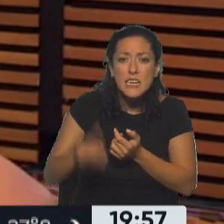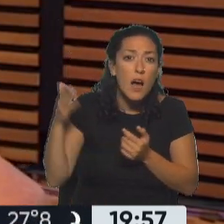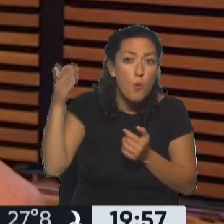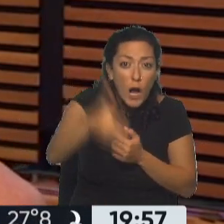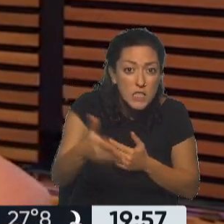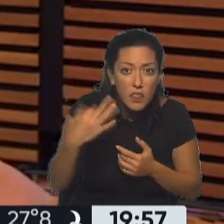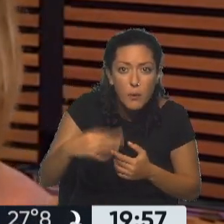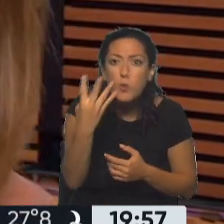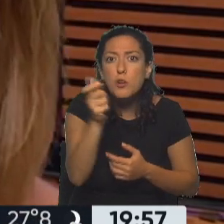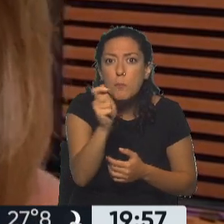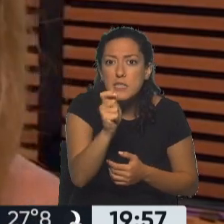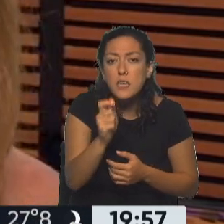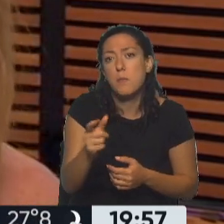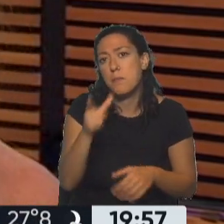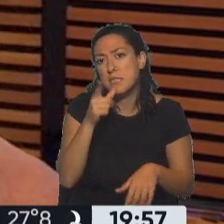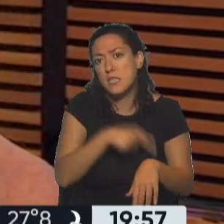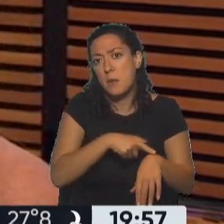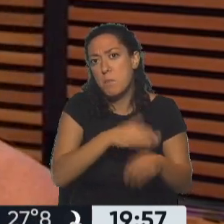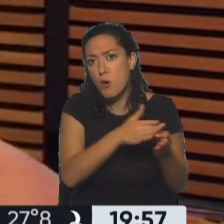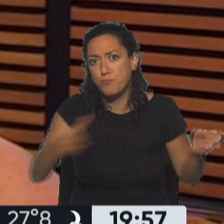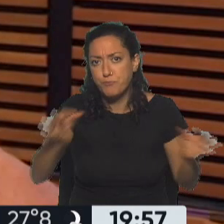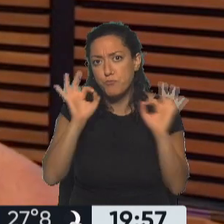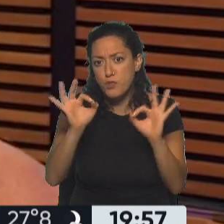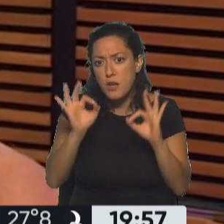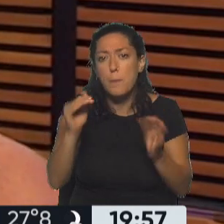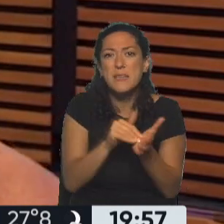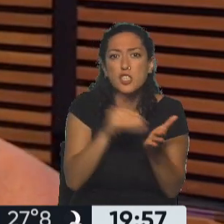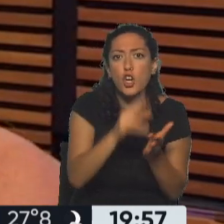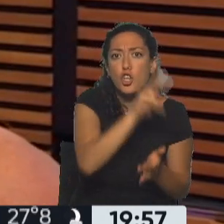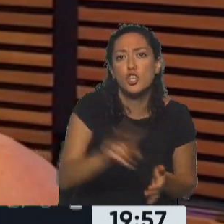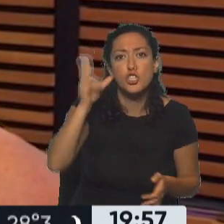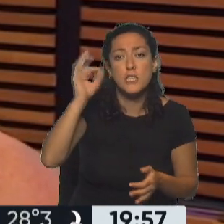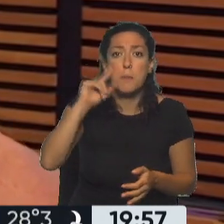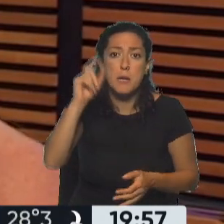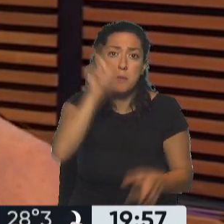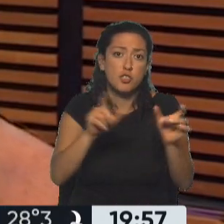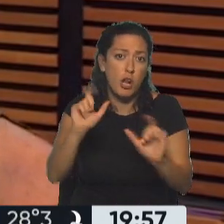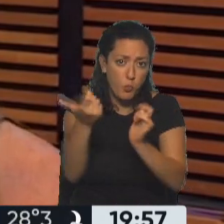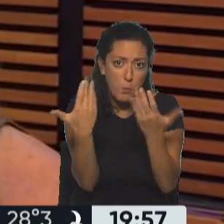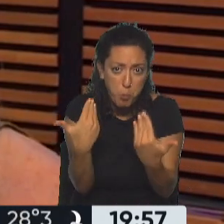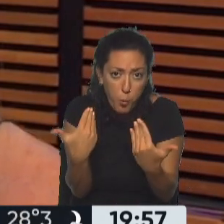en 4 meses, un tiempo suficiente, porque si 1.280.000 personas lo pudieron hacer,